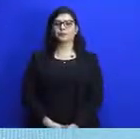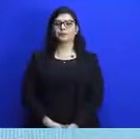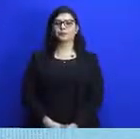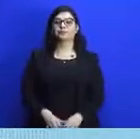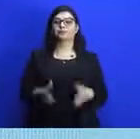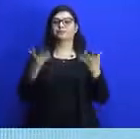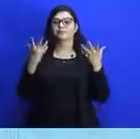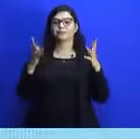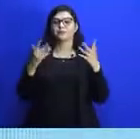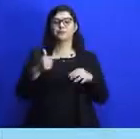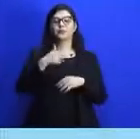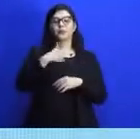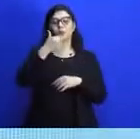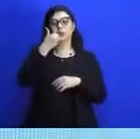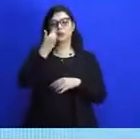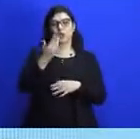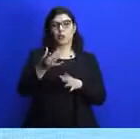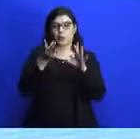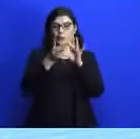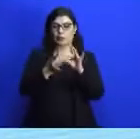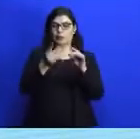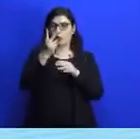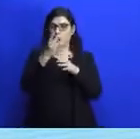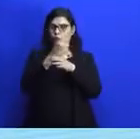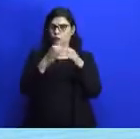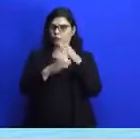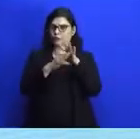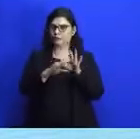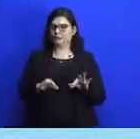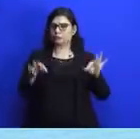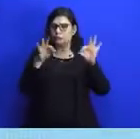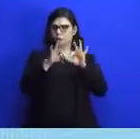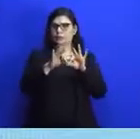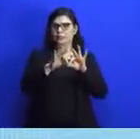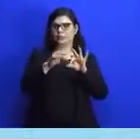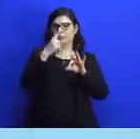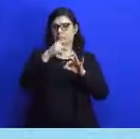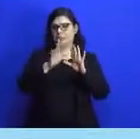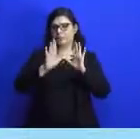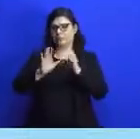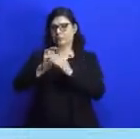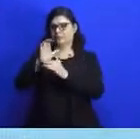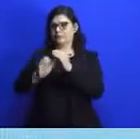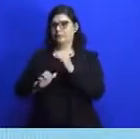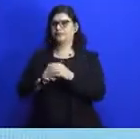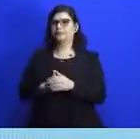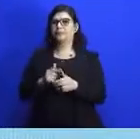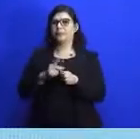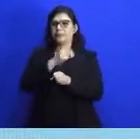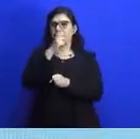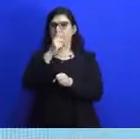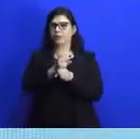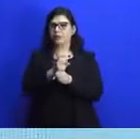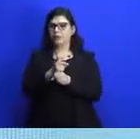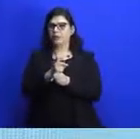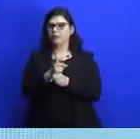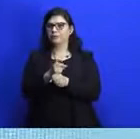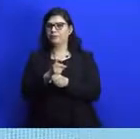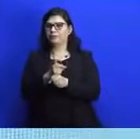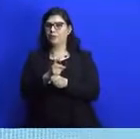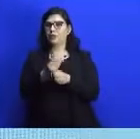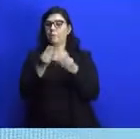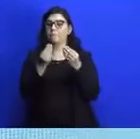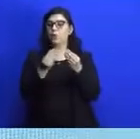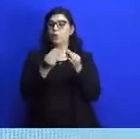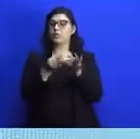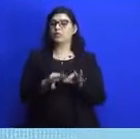Y quería compartir dos puntos relevantes a mi modo de ver para darte el paso al cierre. Y primero que nada, la importancia y la